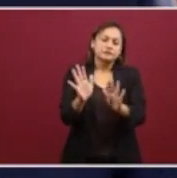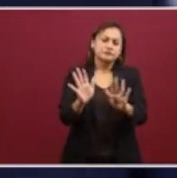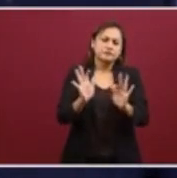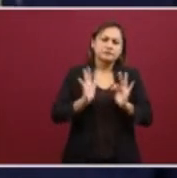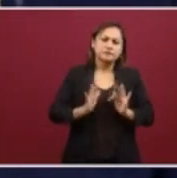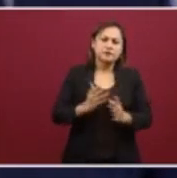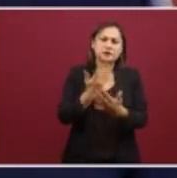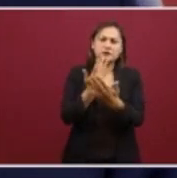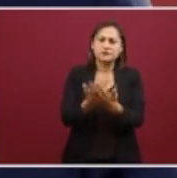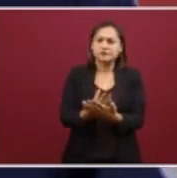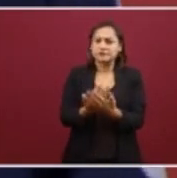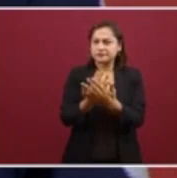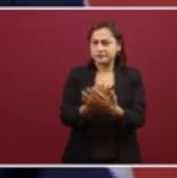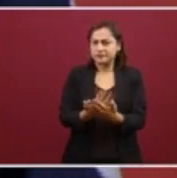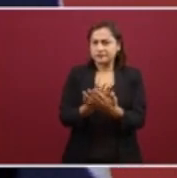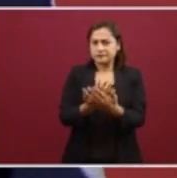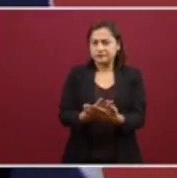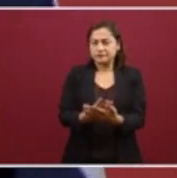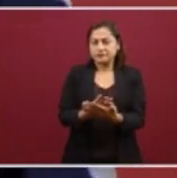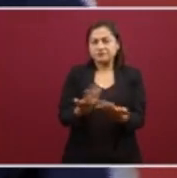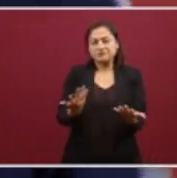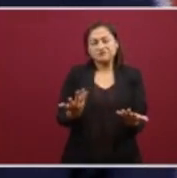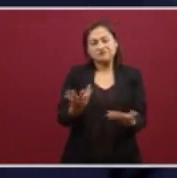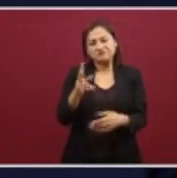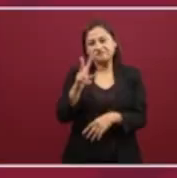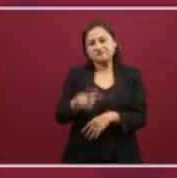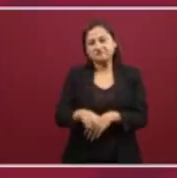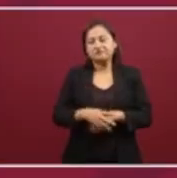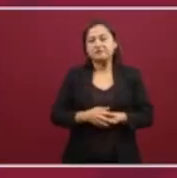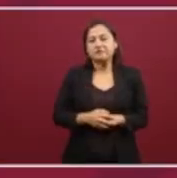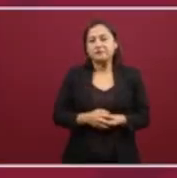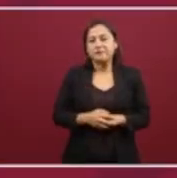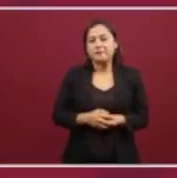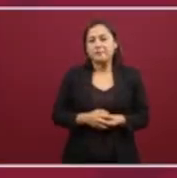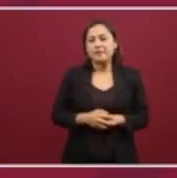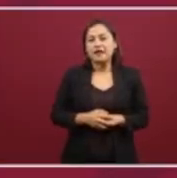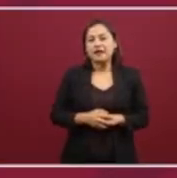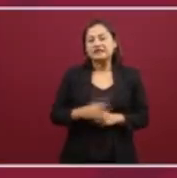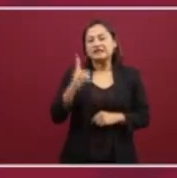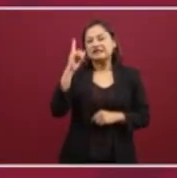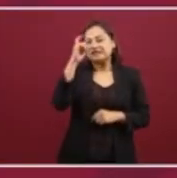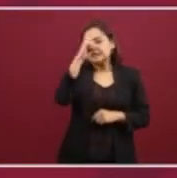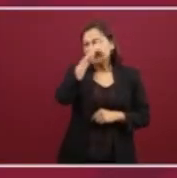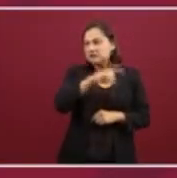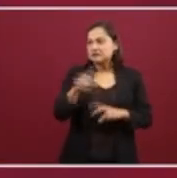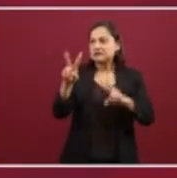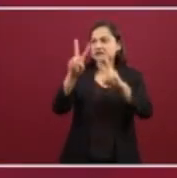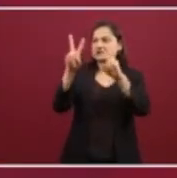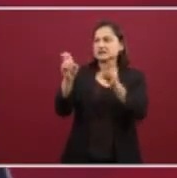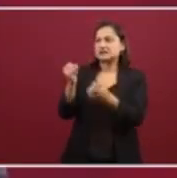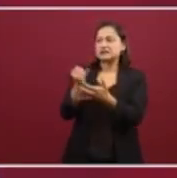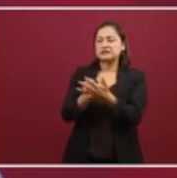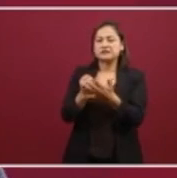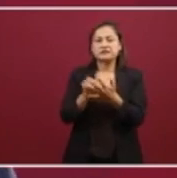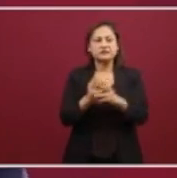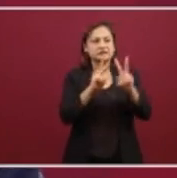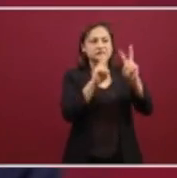Desgraciadamente se mezcla lo migratorio